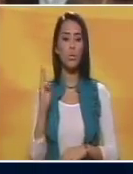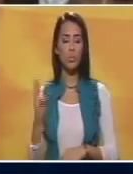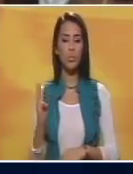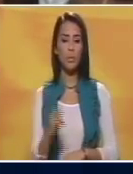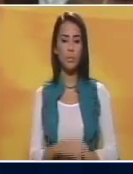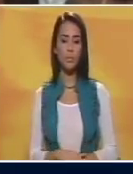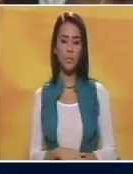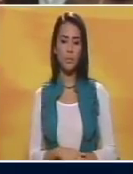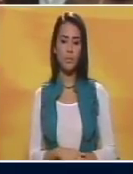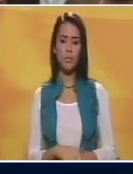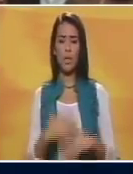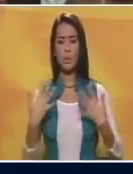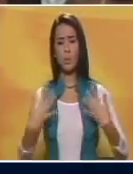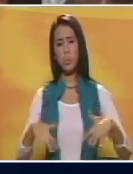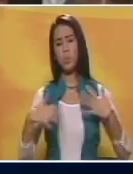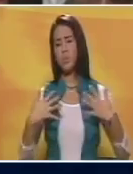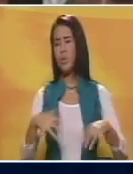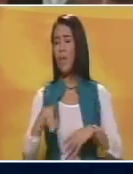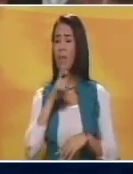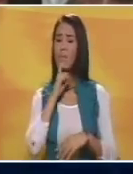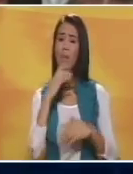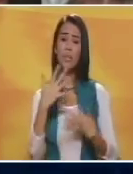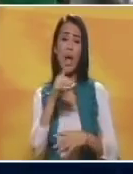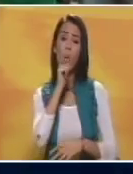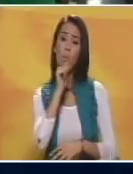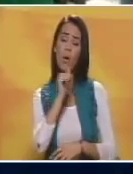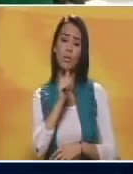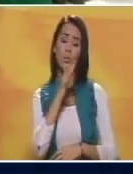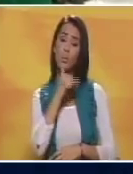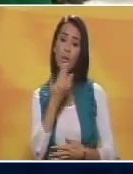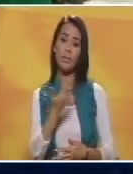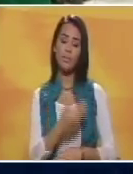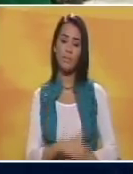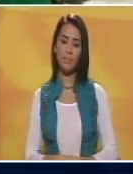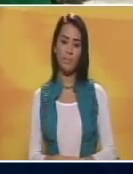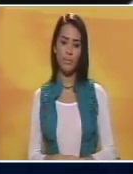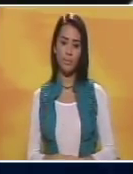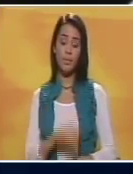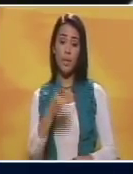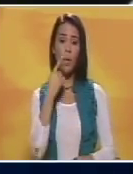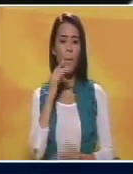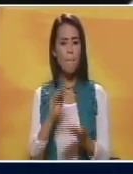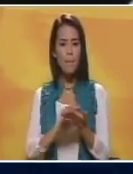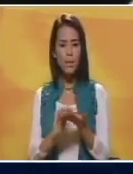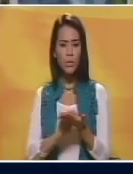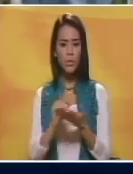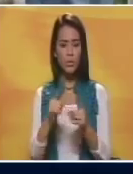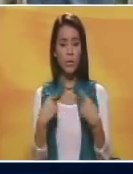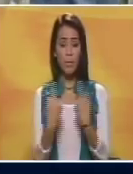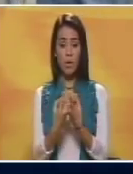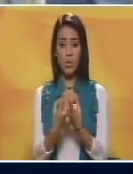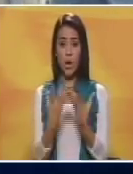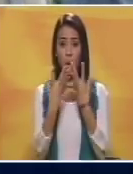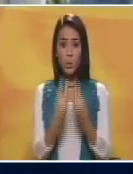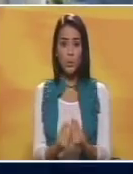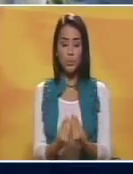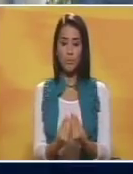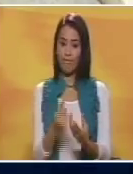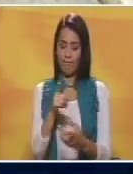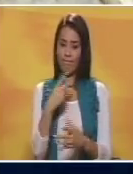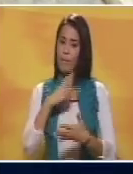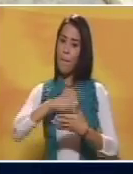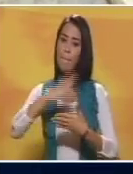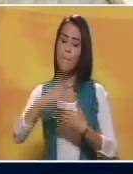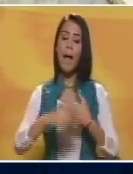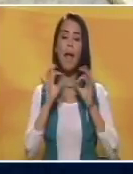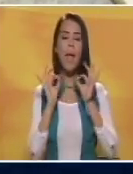Charayavito, con grave dificultad para el suministro del agua. Informó que para hacer frente a la contingencia generada por la sequía, iniciarán un programa